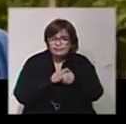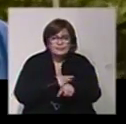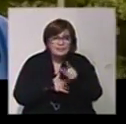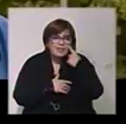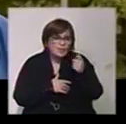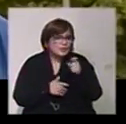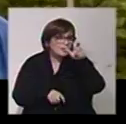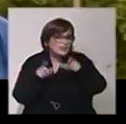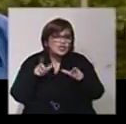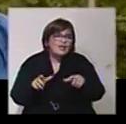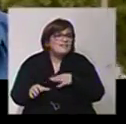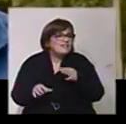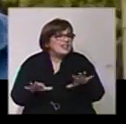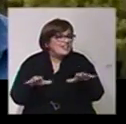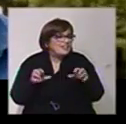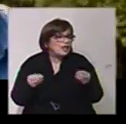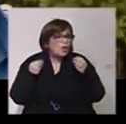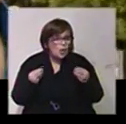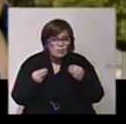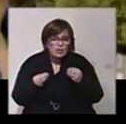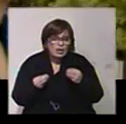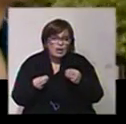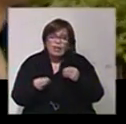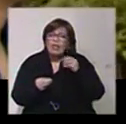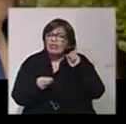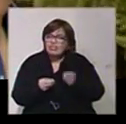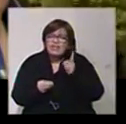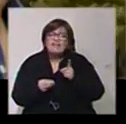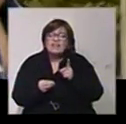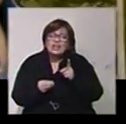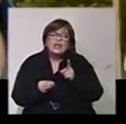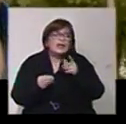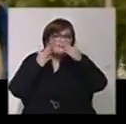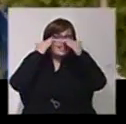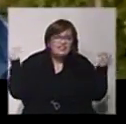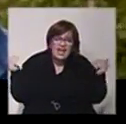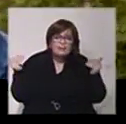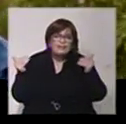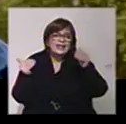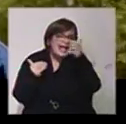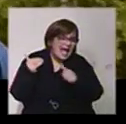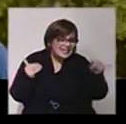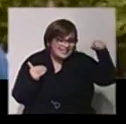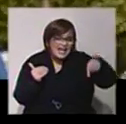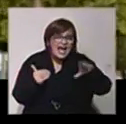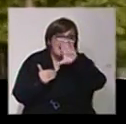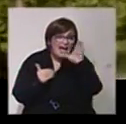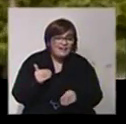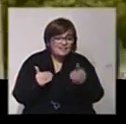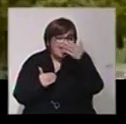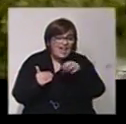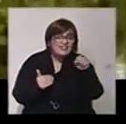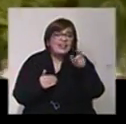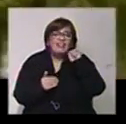personas. Las personas están esclavizadas a sobrevivir en Vietnam, en el sudeste asiático, América del Sur, África. Es